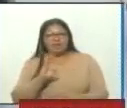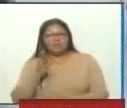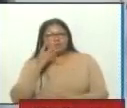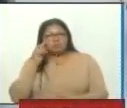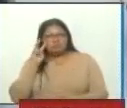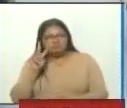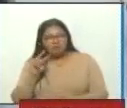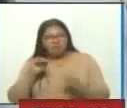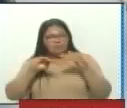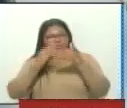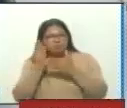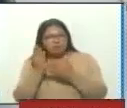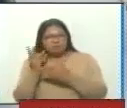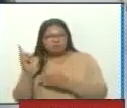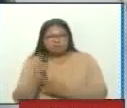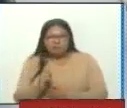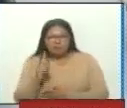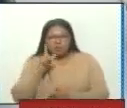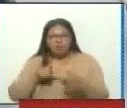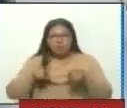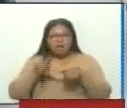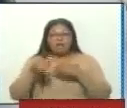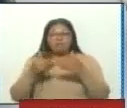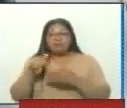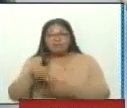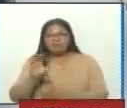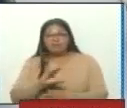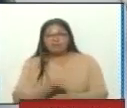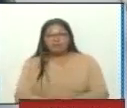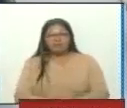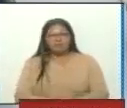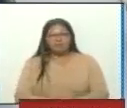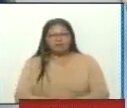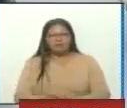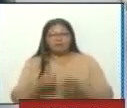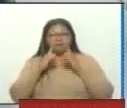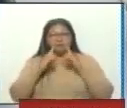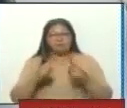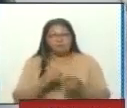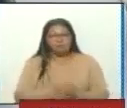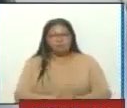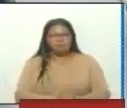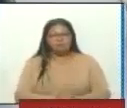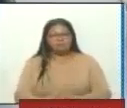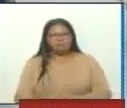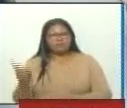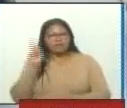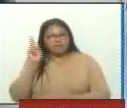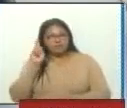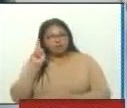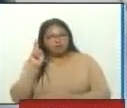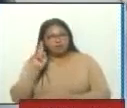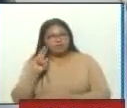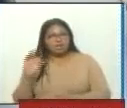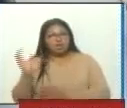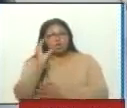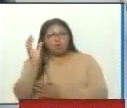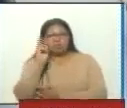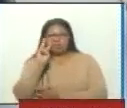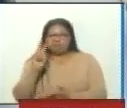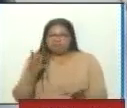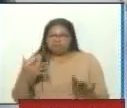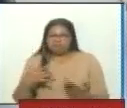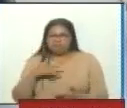vengo en la madrugada de los Valles del Tuy a Caracas, la regional del centro, me agarra las emisoras colombianas. Claro. Entonces tenemos